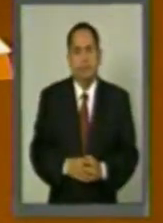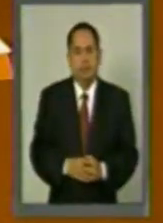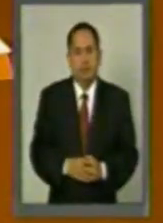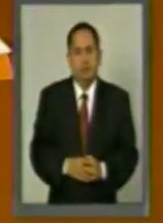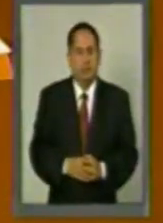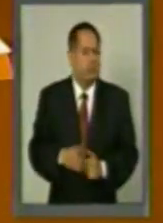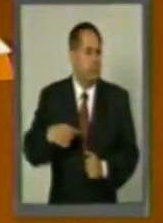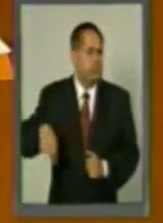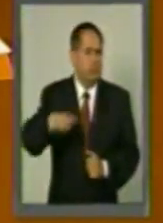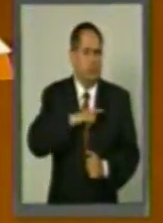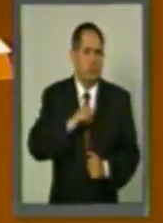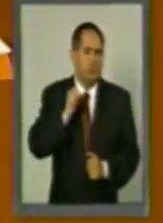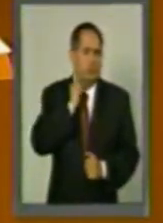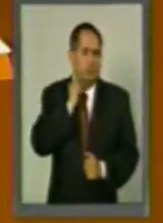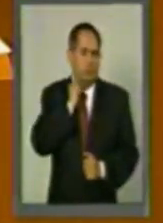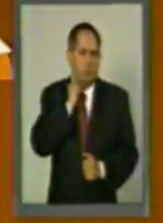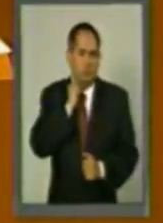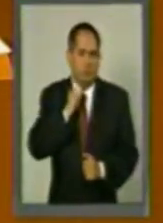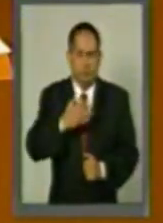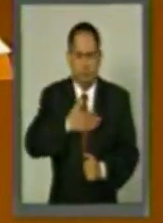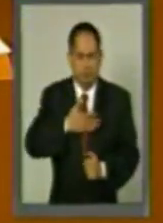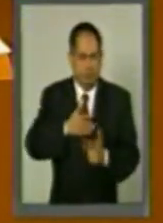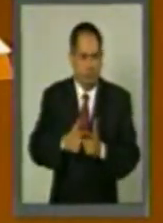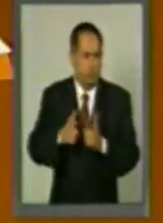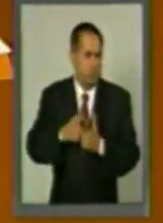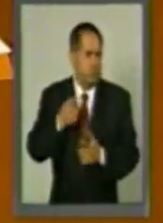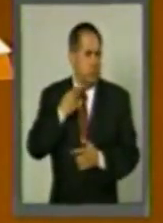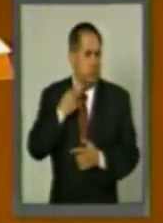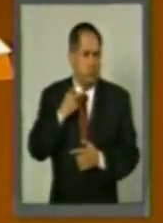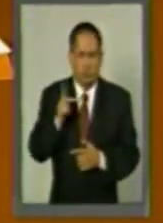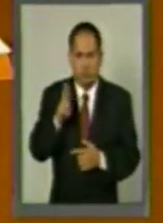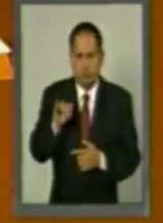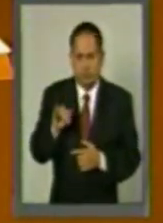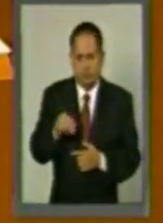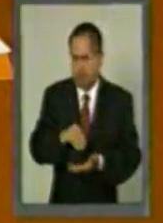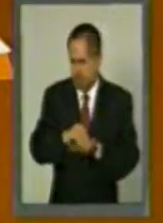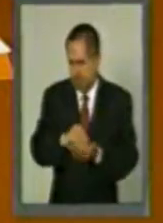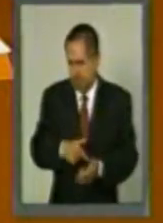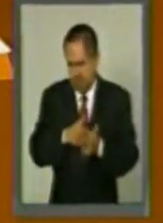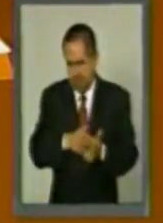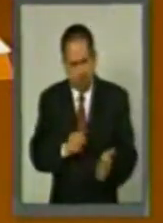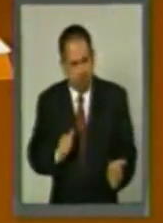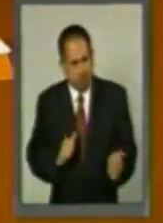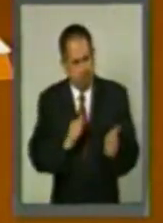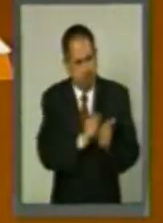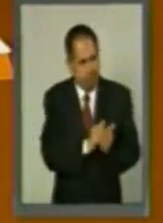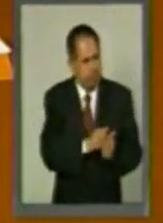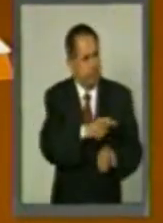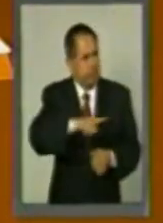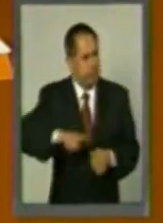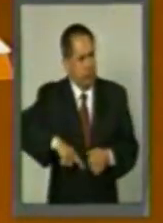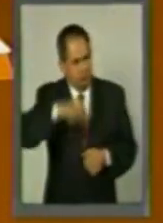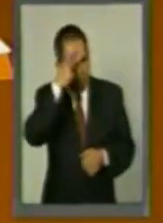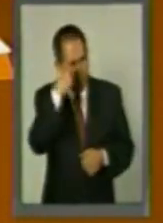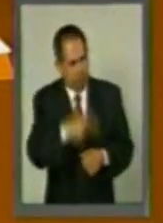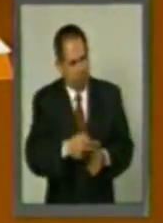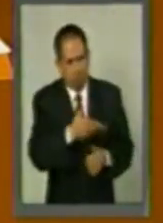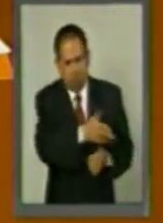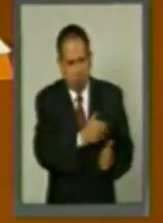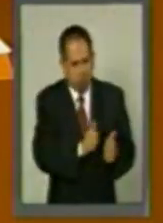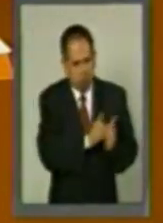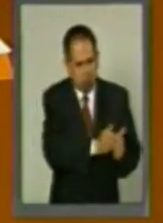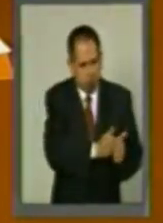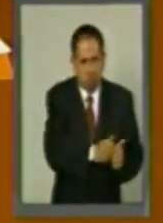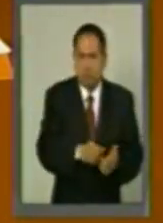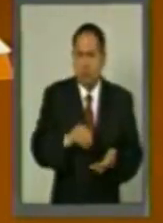los senadores de mi partido, seguiremos acompañando al gobierno de la República, porque